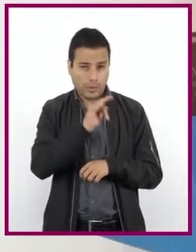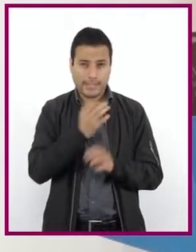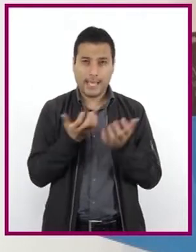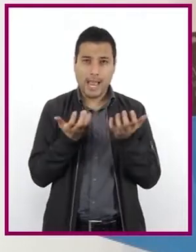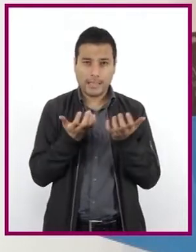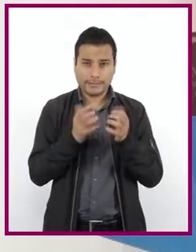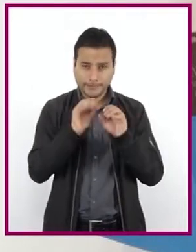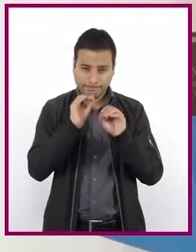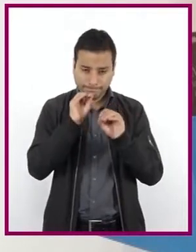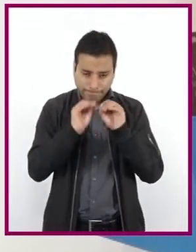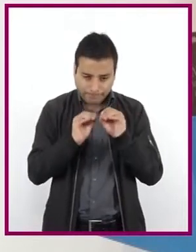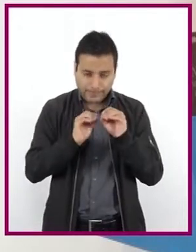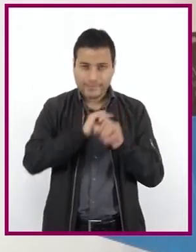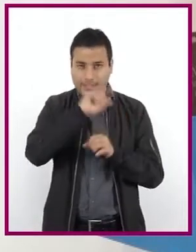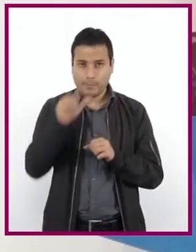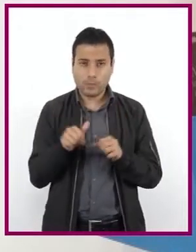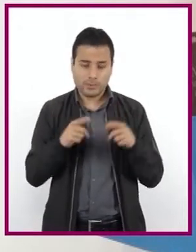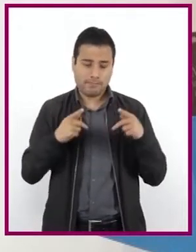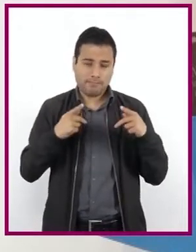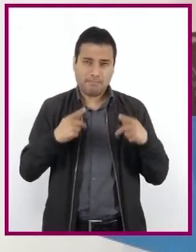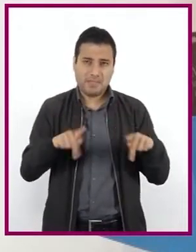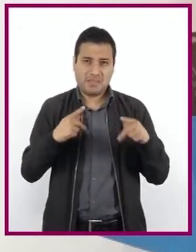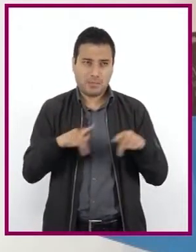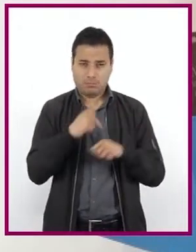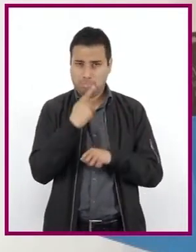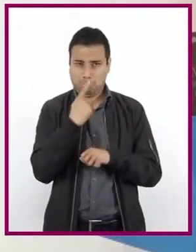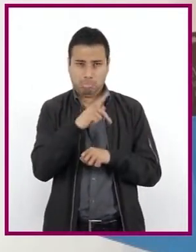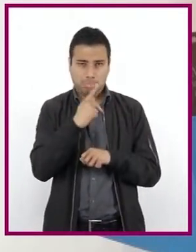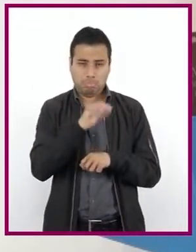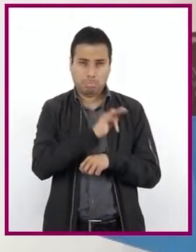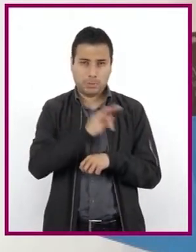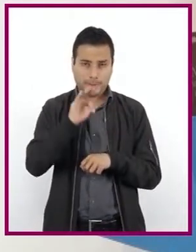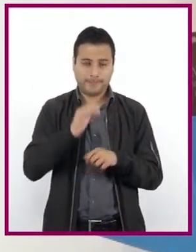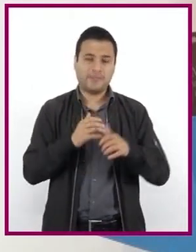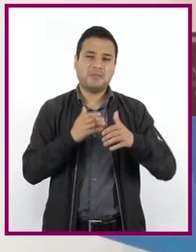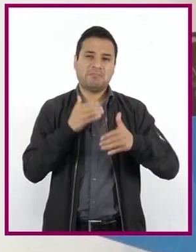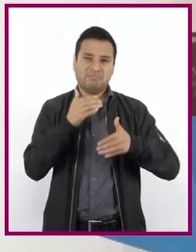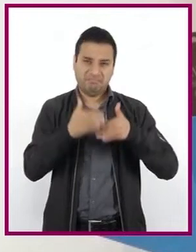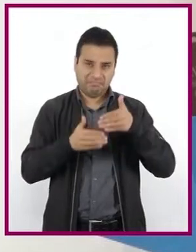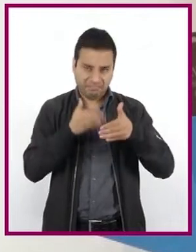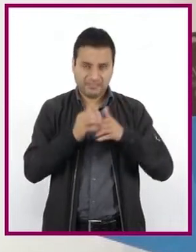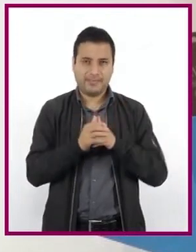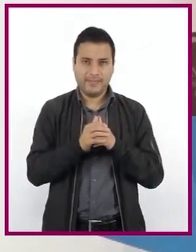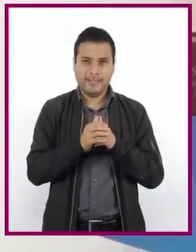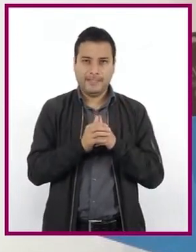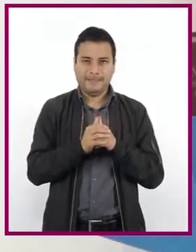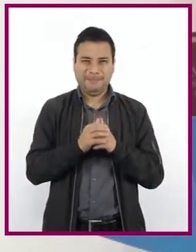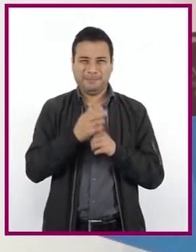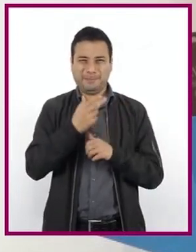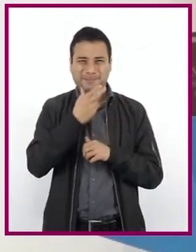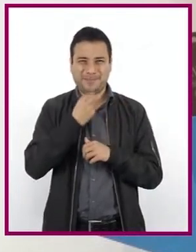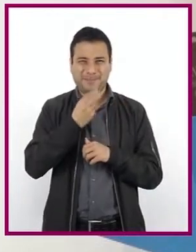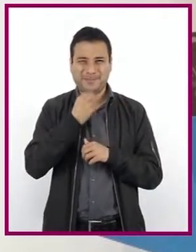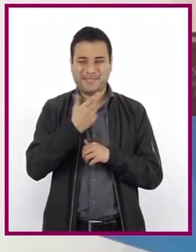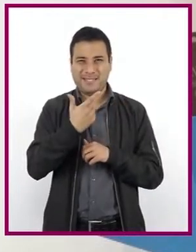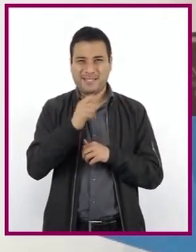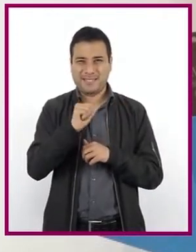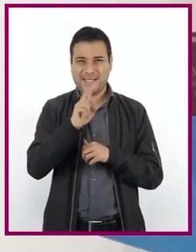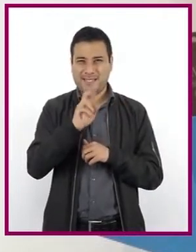elaborarlo y venderlo por su cuenta. Más tarde, el visitador Gálvez dispuso